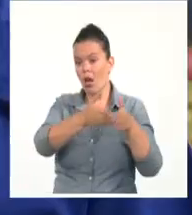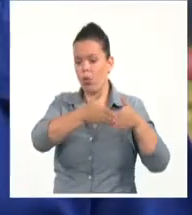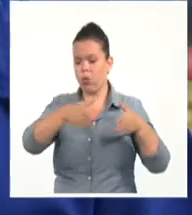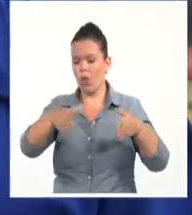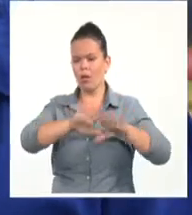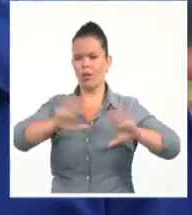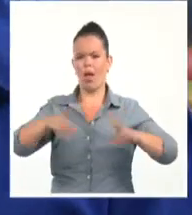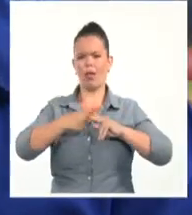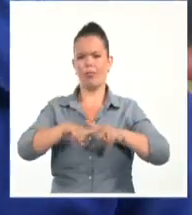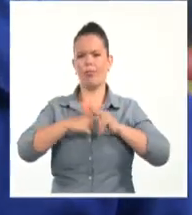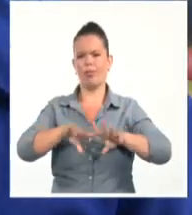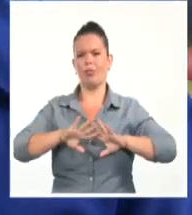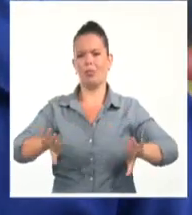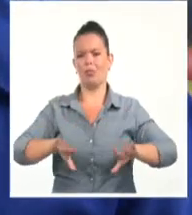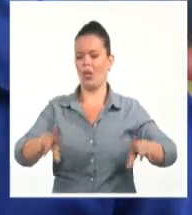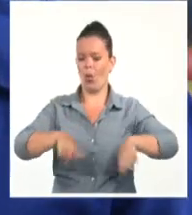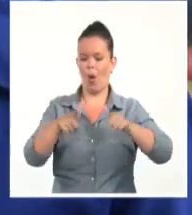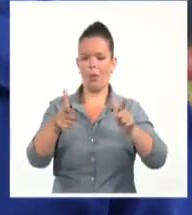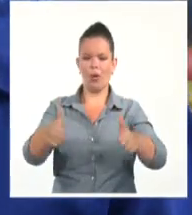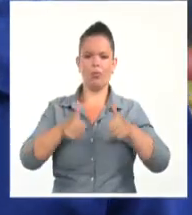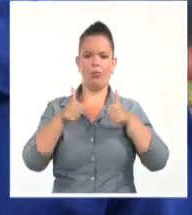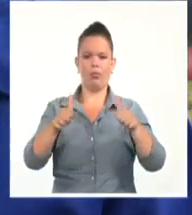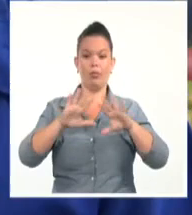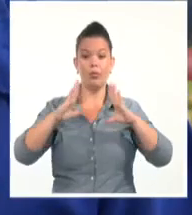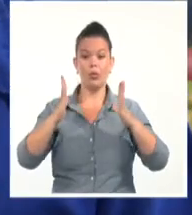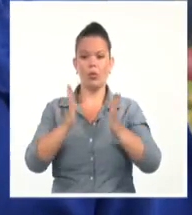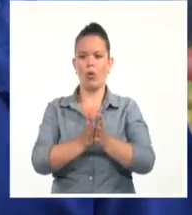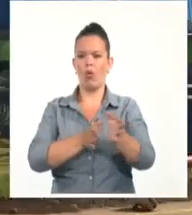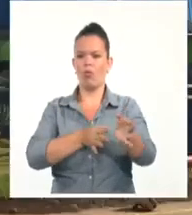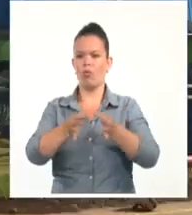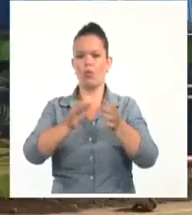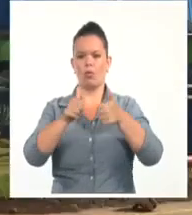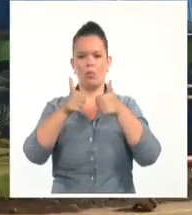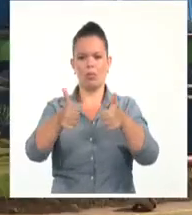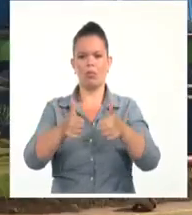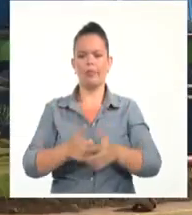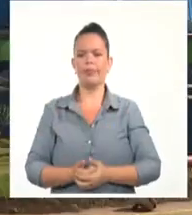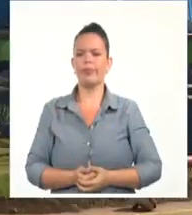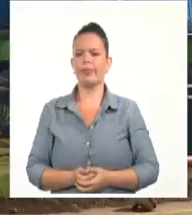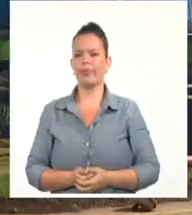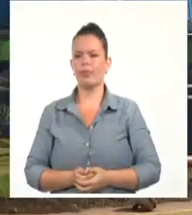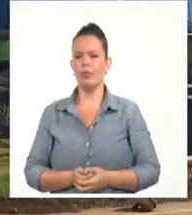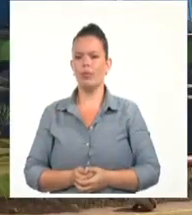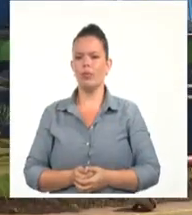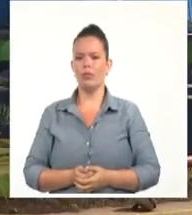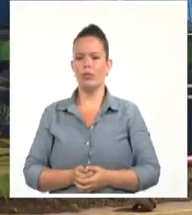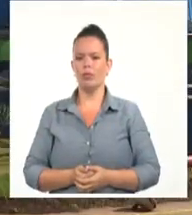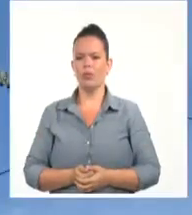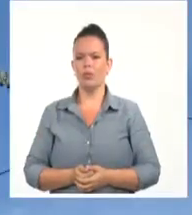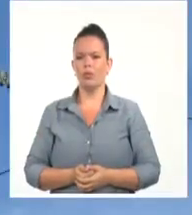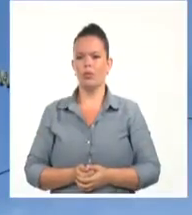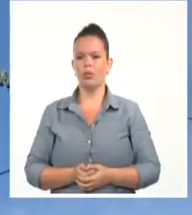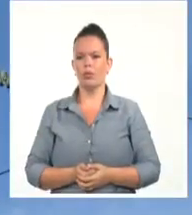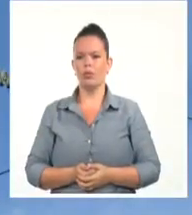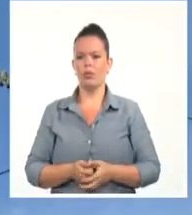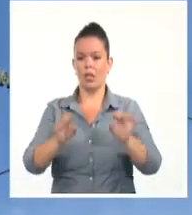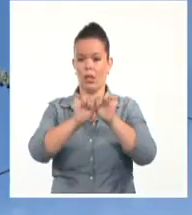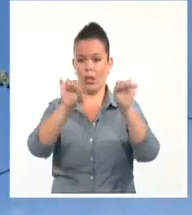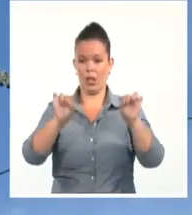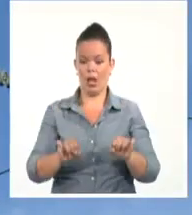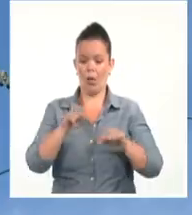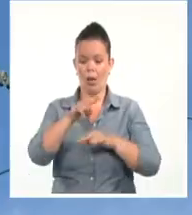el fabricante, todo en su posición y con una buena hermeticidad. El sistema, tras la sincronización de